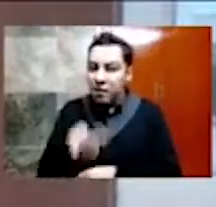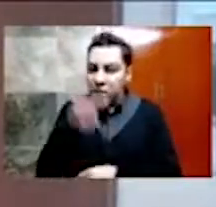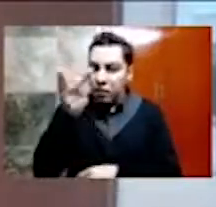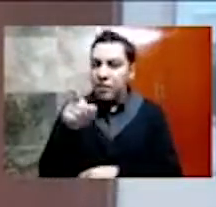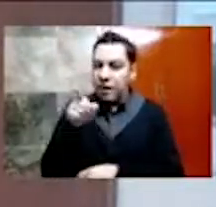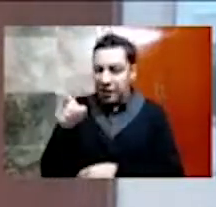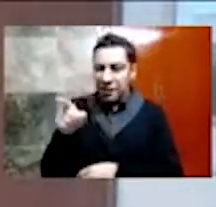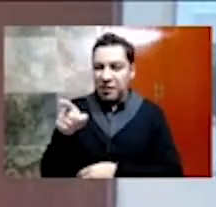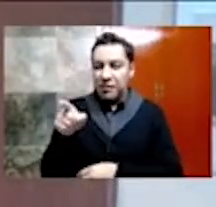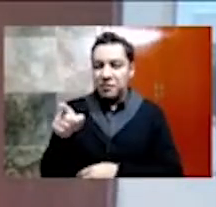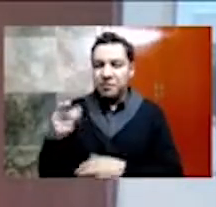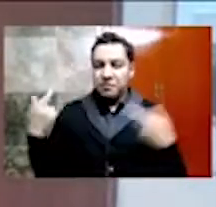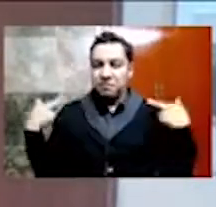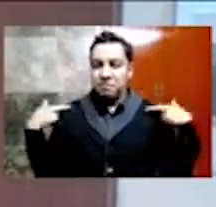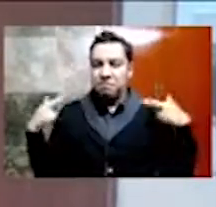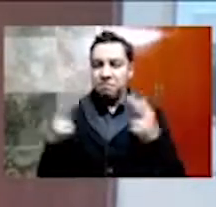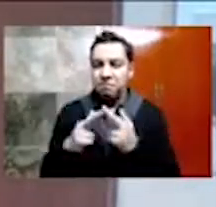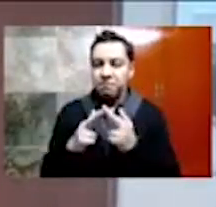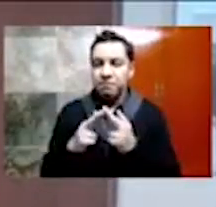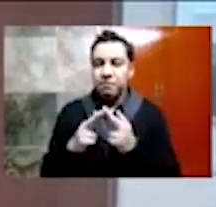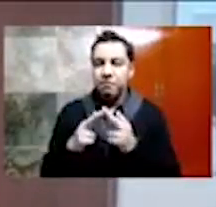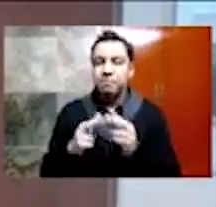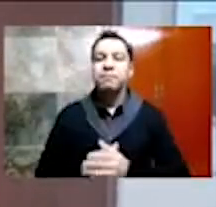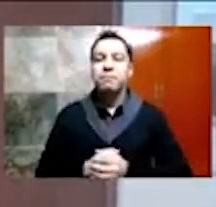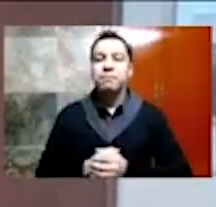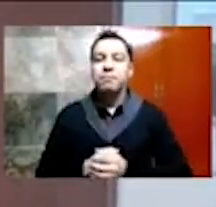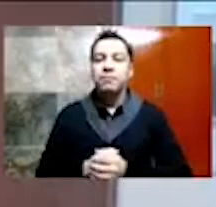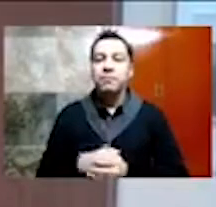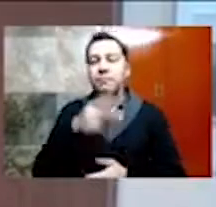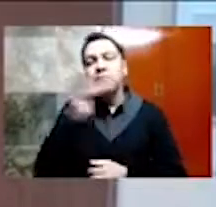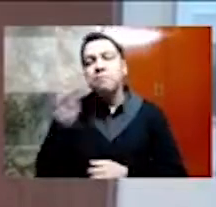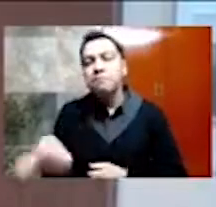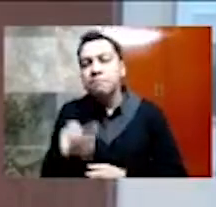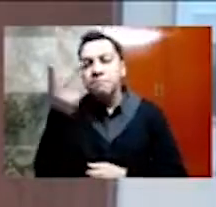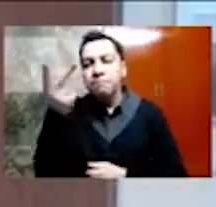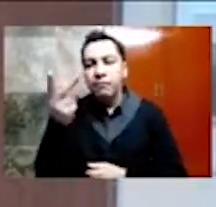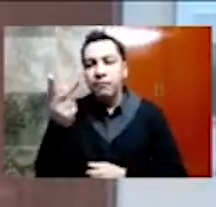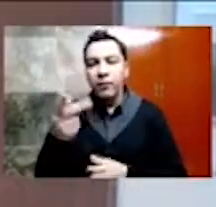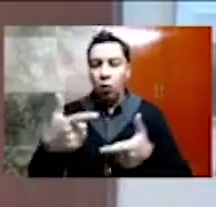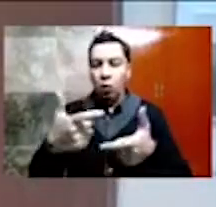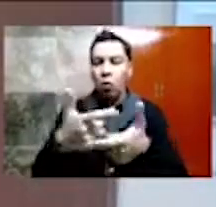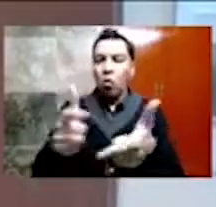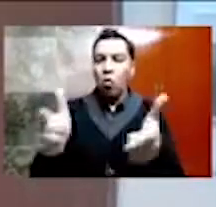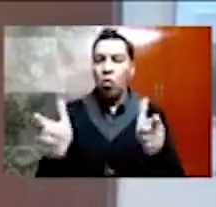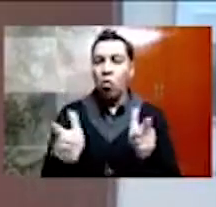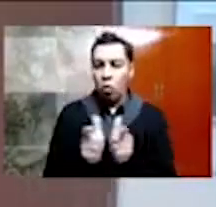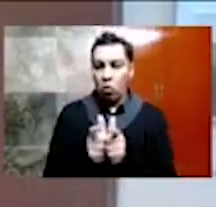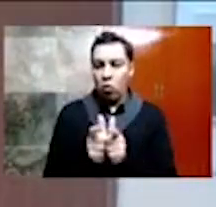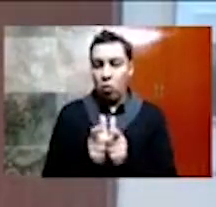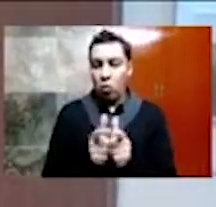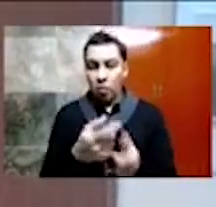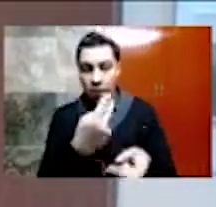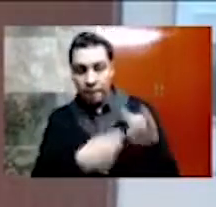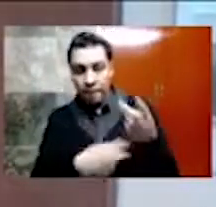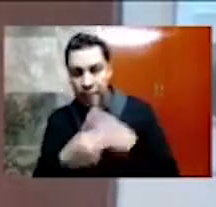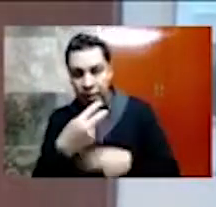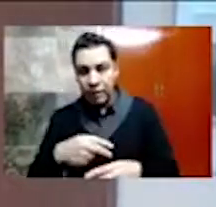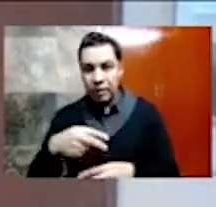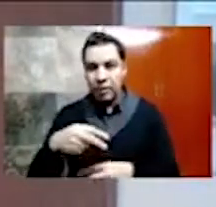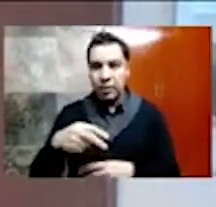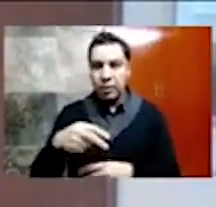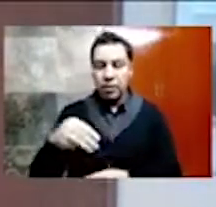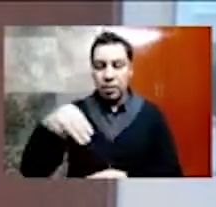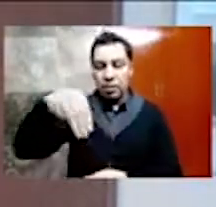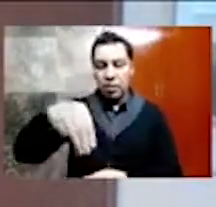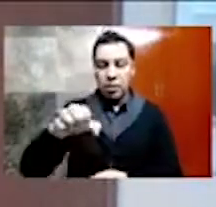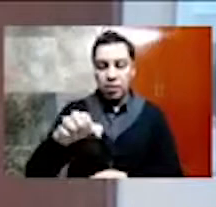a desarrollar en esta hora, que es, ¿cuáles eran las condiciones de la Cuenca de México a la llegada de los aztecas? Eso, el entorno, los